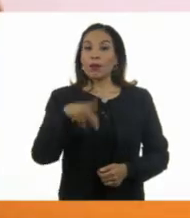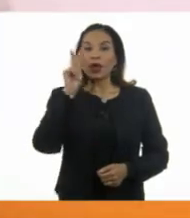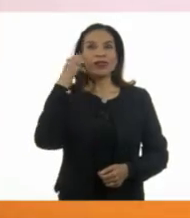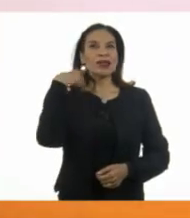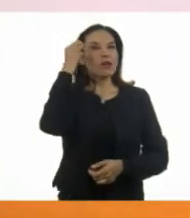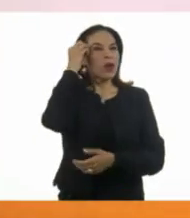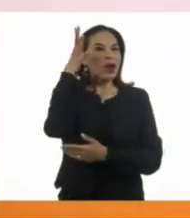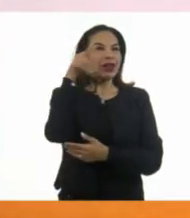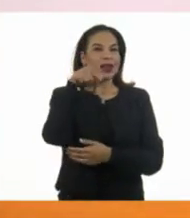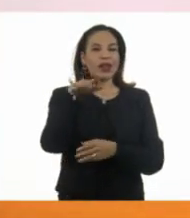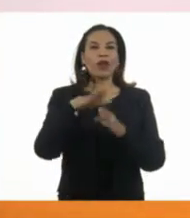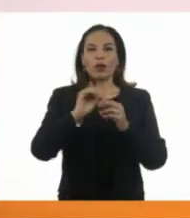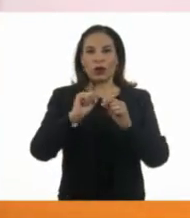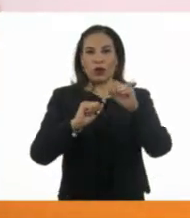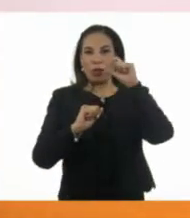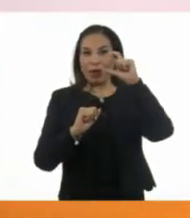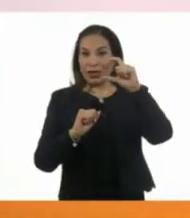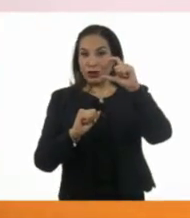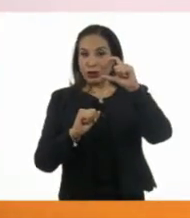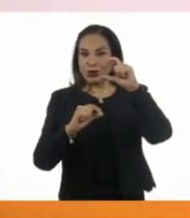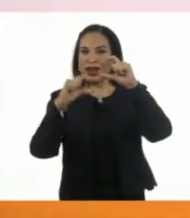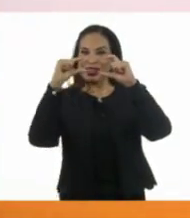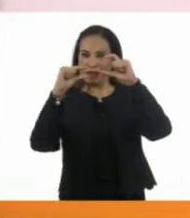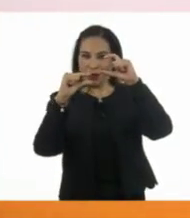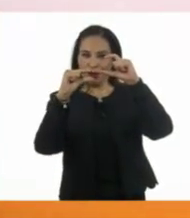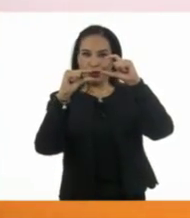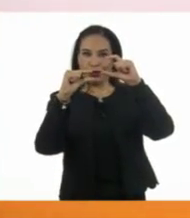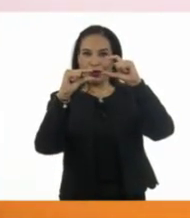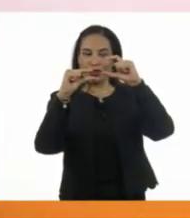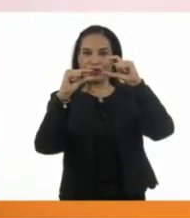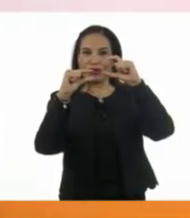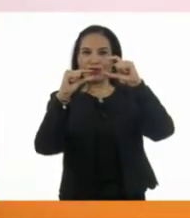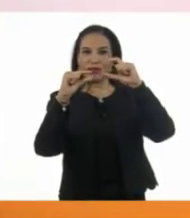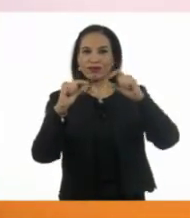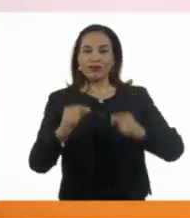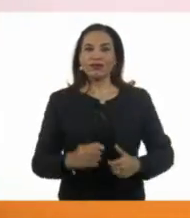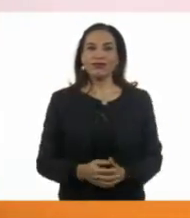se me olvidaba que era con mayúsculas y minúsculas.